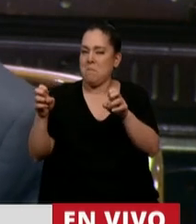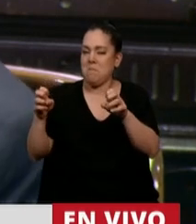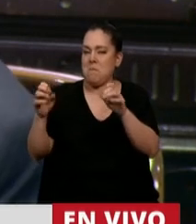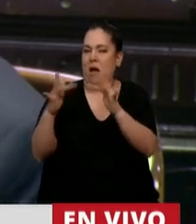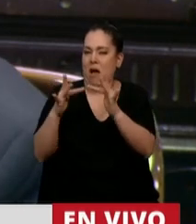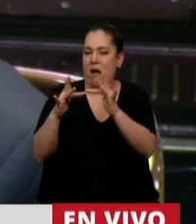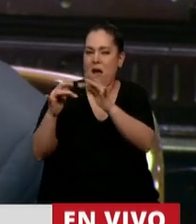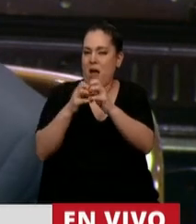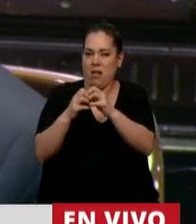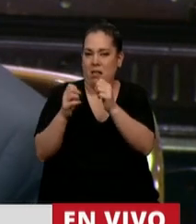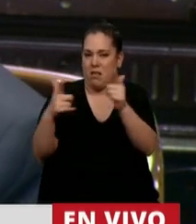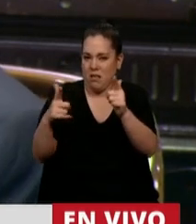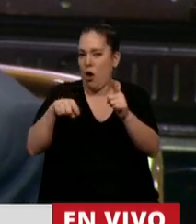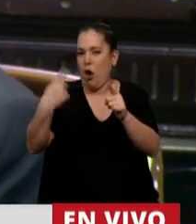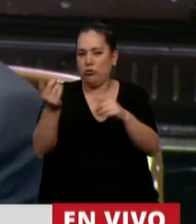lo que estamos pidiendo